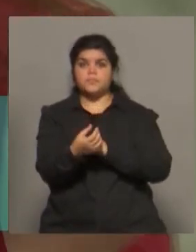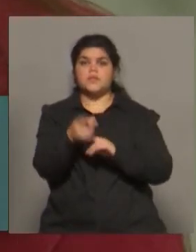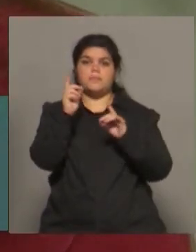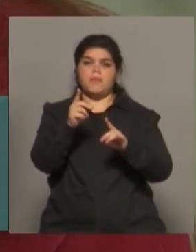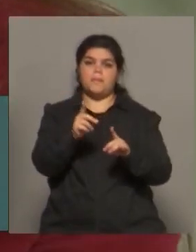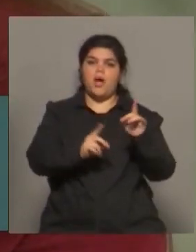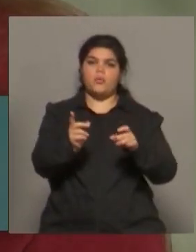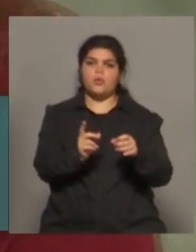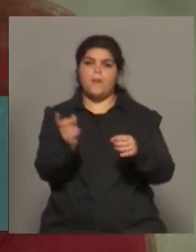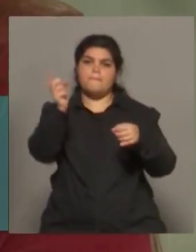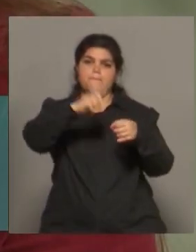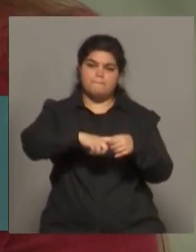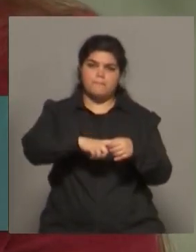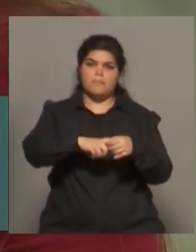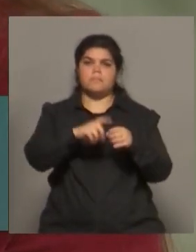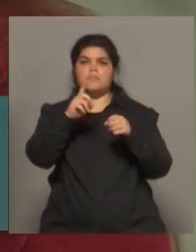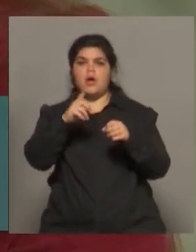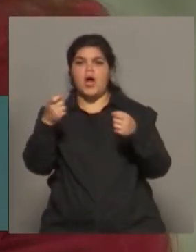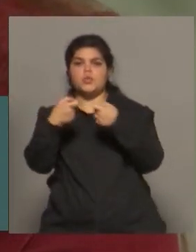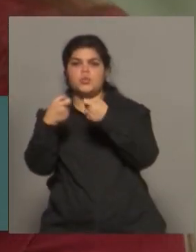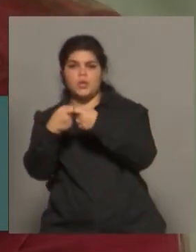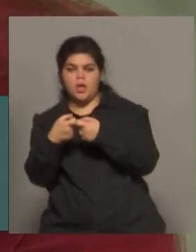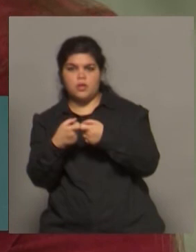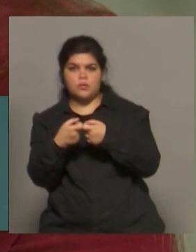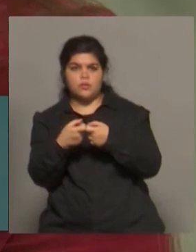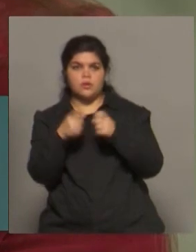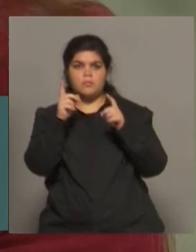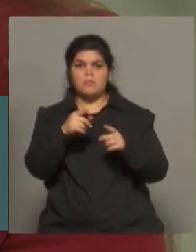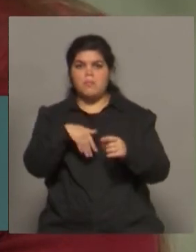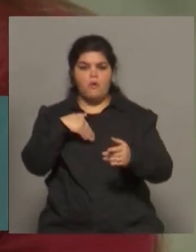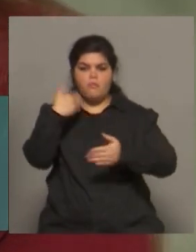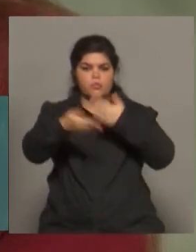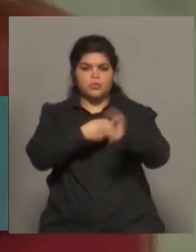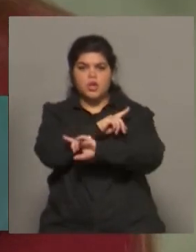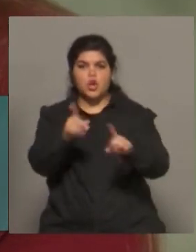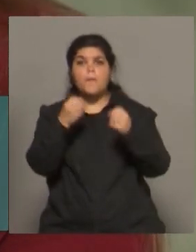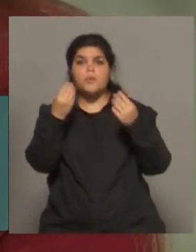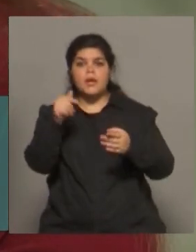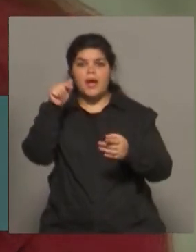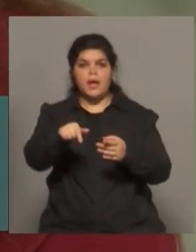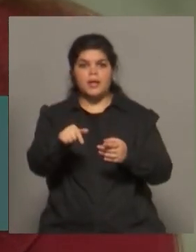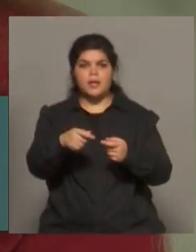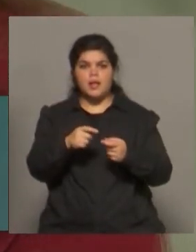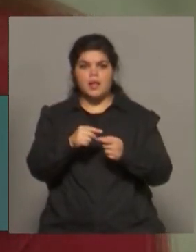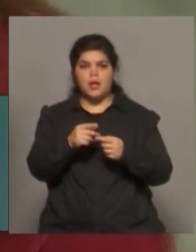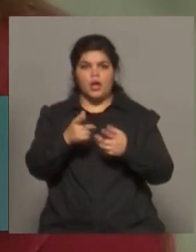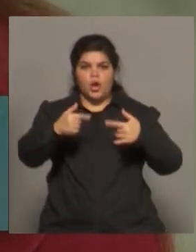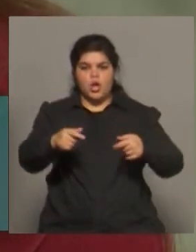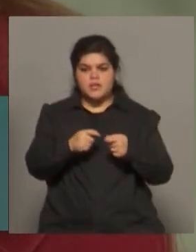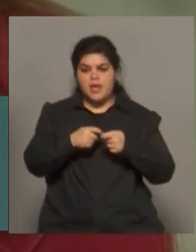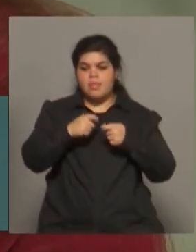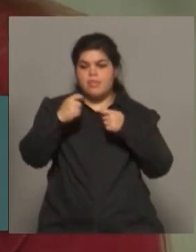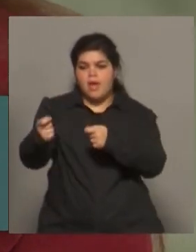miembros o asociados o como sea, yo creo que no funciona por un tema de que nadie está dispuesto a ceder el pedacito que tiene que